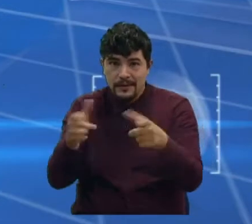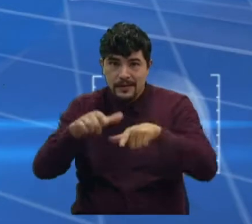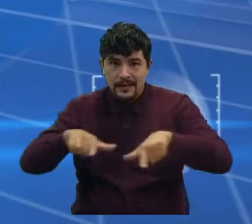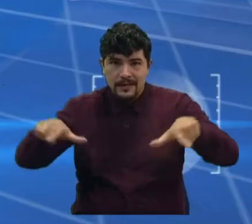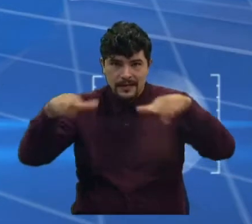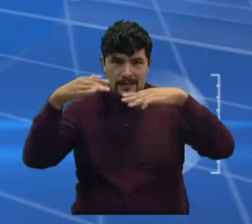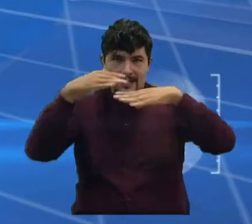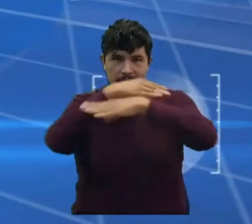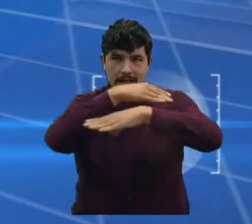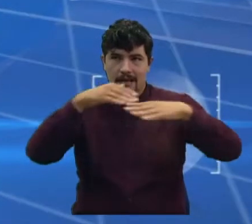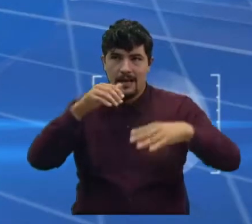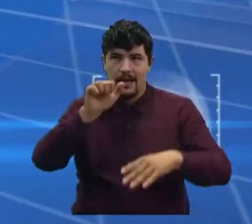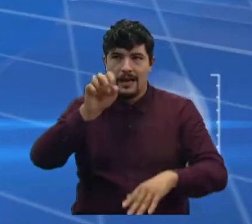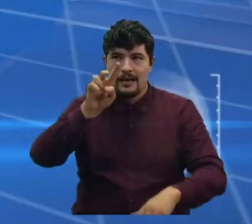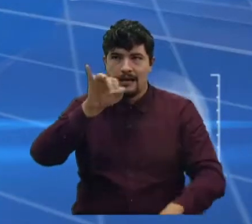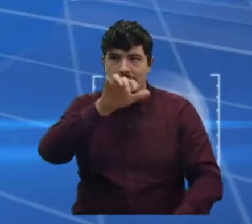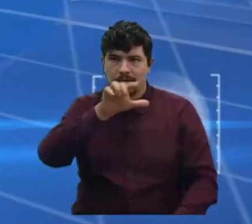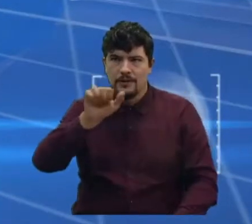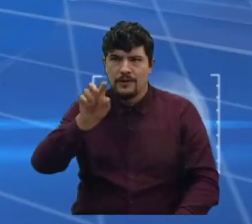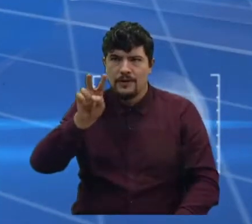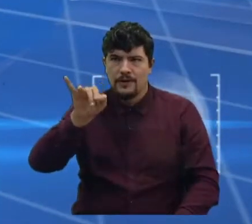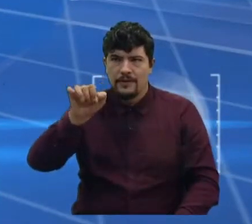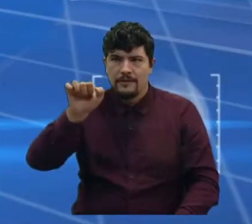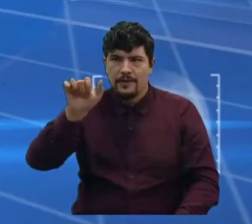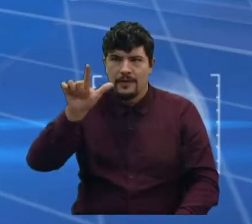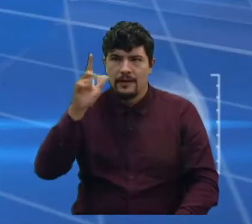el anillo vial.